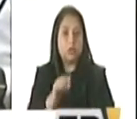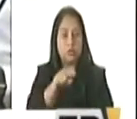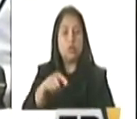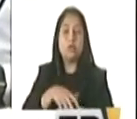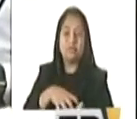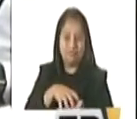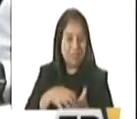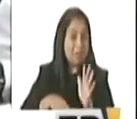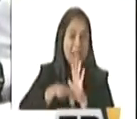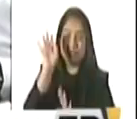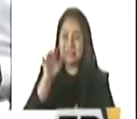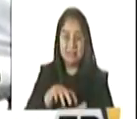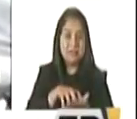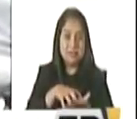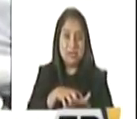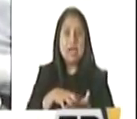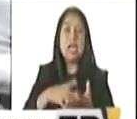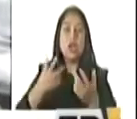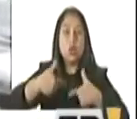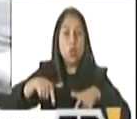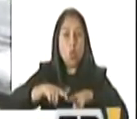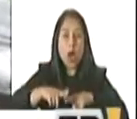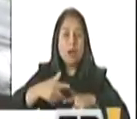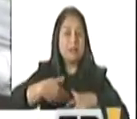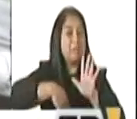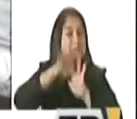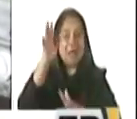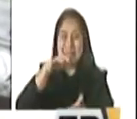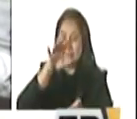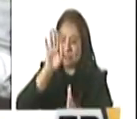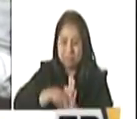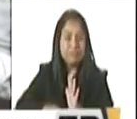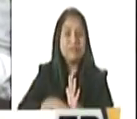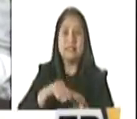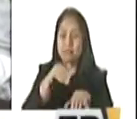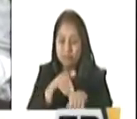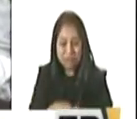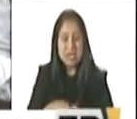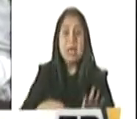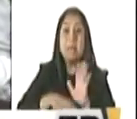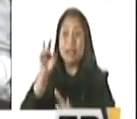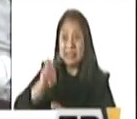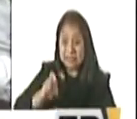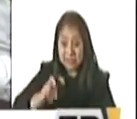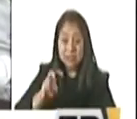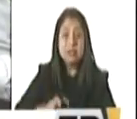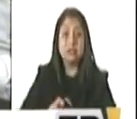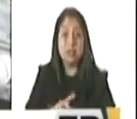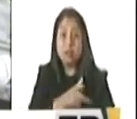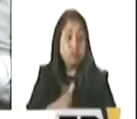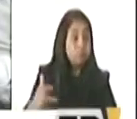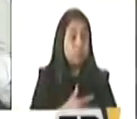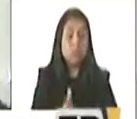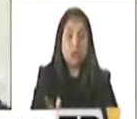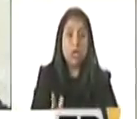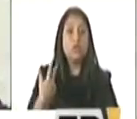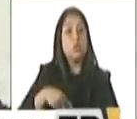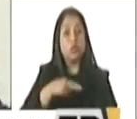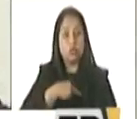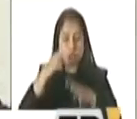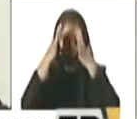del país, en las áreas más afectadas, en donde hay más necesidad de movilización, hemos